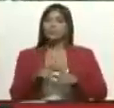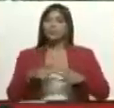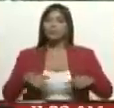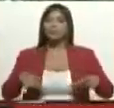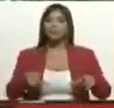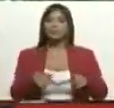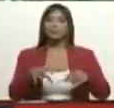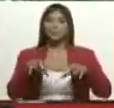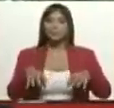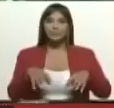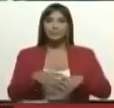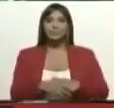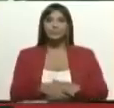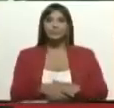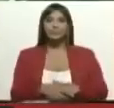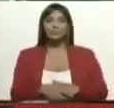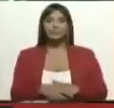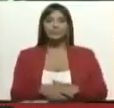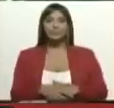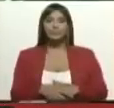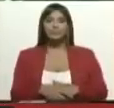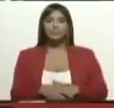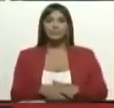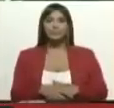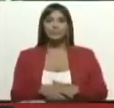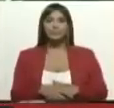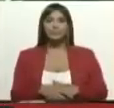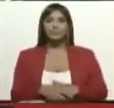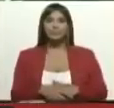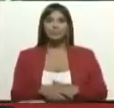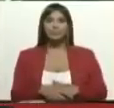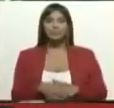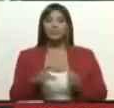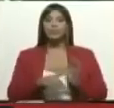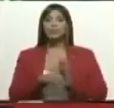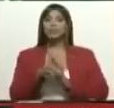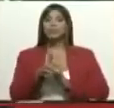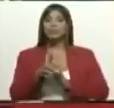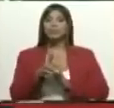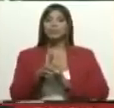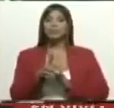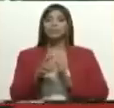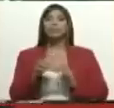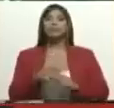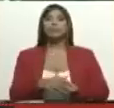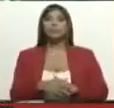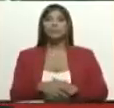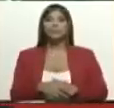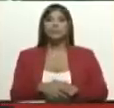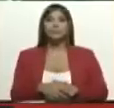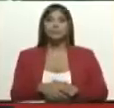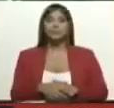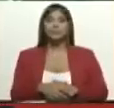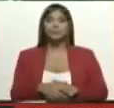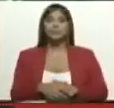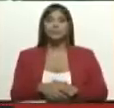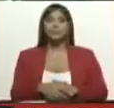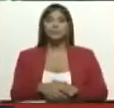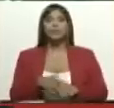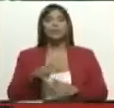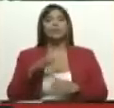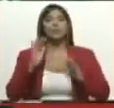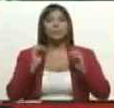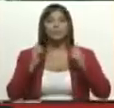territorial, un gran compromiso por el desarrollo, la consolidación de la